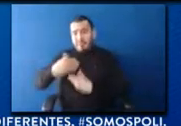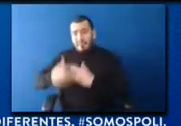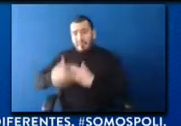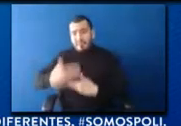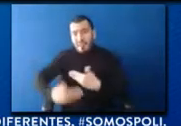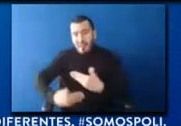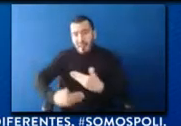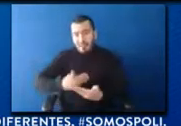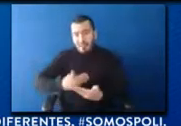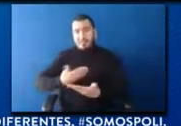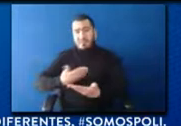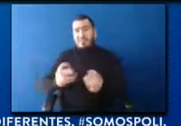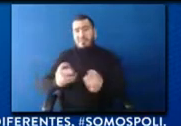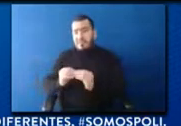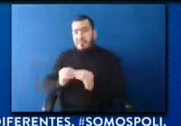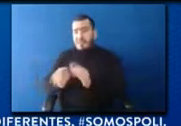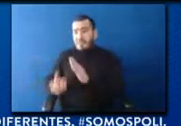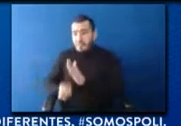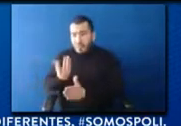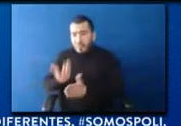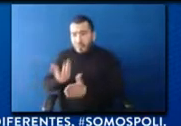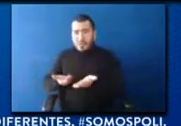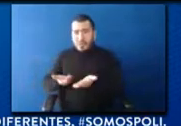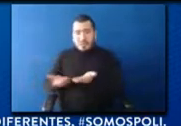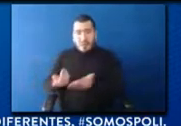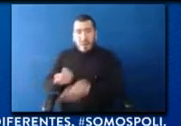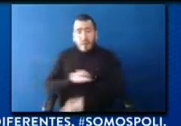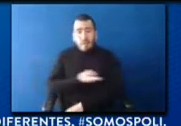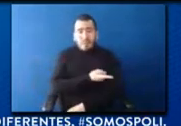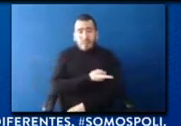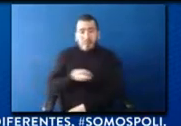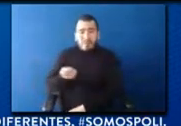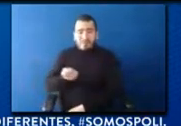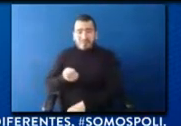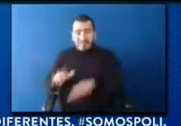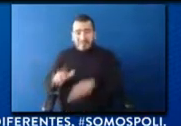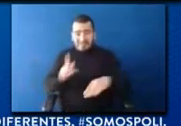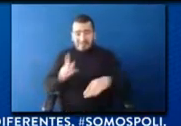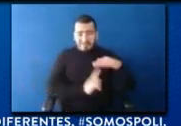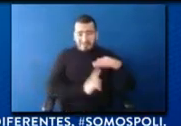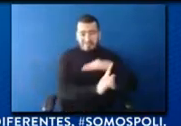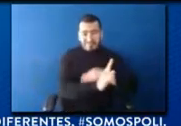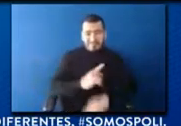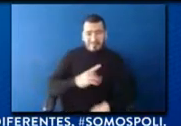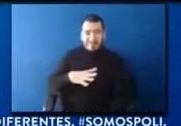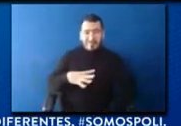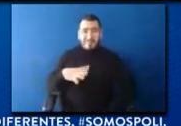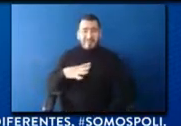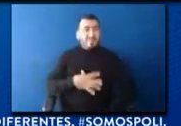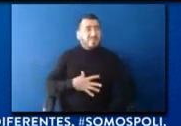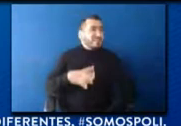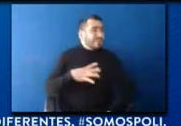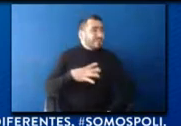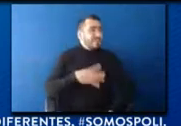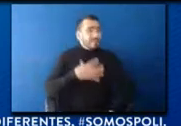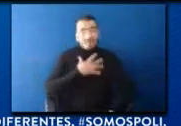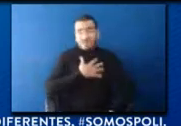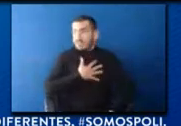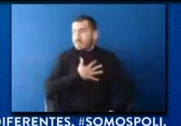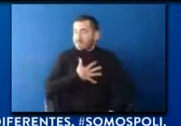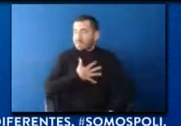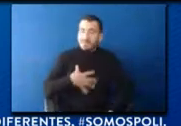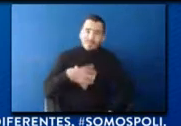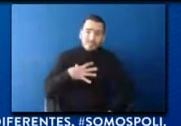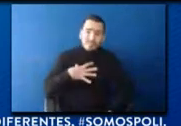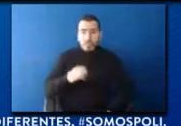servicios. ¿Qué cosa más incómoda entrar a un establecimiento y no tener en ese momento en el bolsillo un billete y